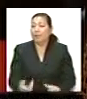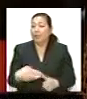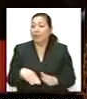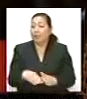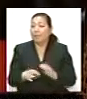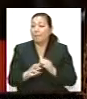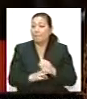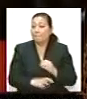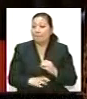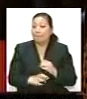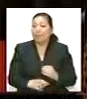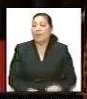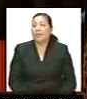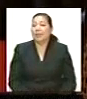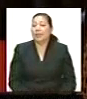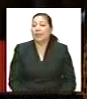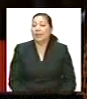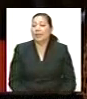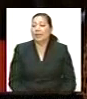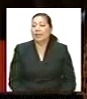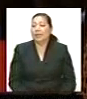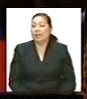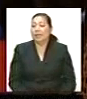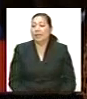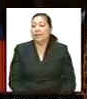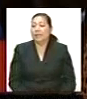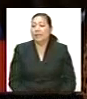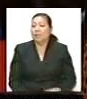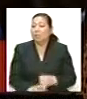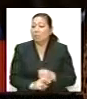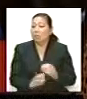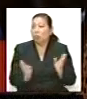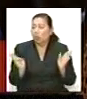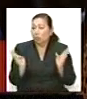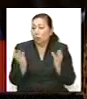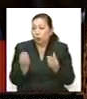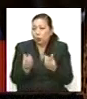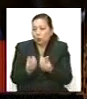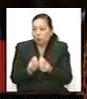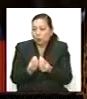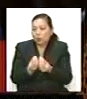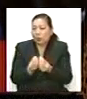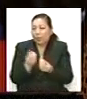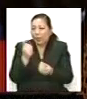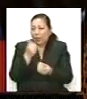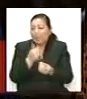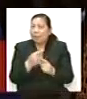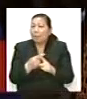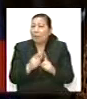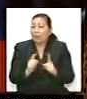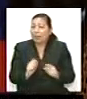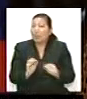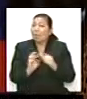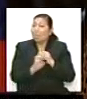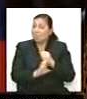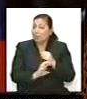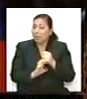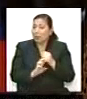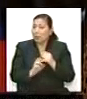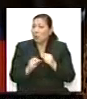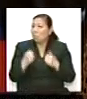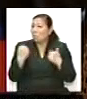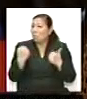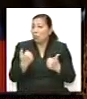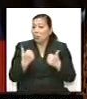por países del sudeste asiático, todos lo sabemos, son países pequeños del Asia, ¿no es cierto? Entonces, pero países muy